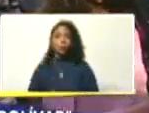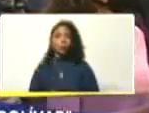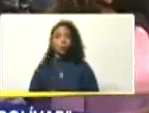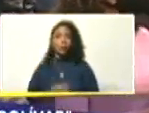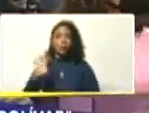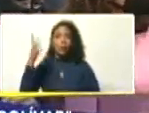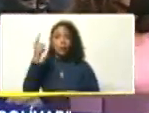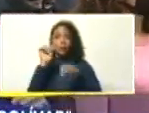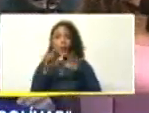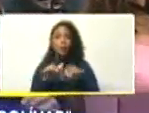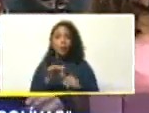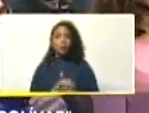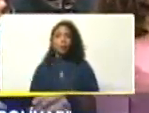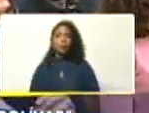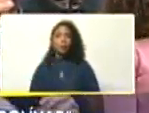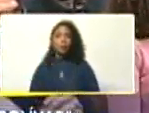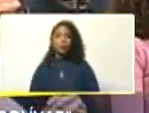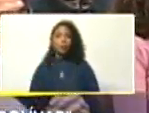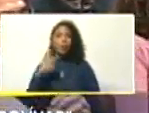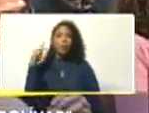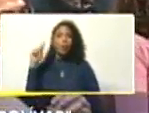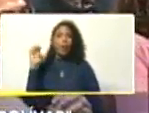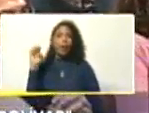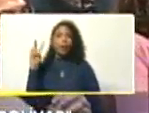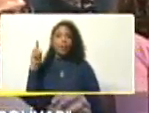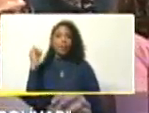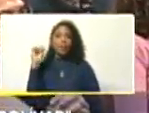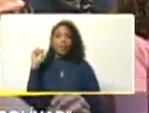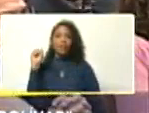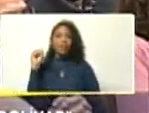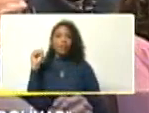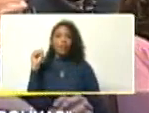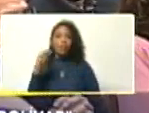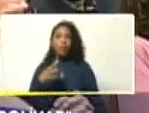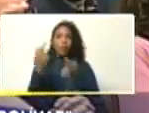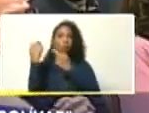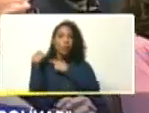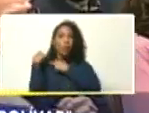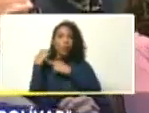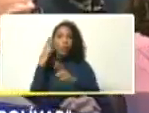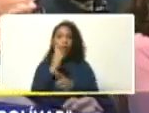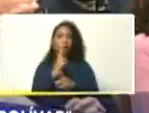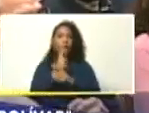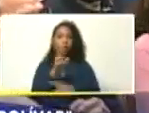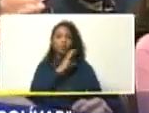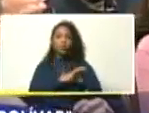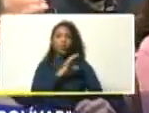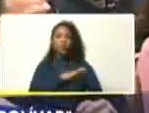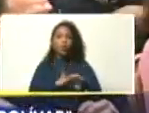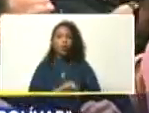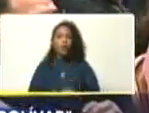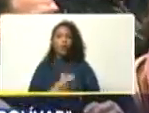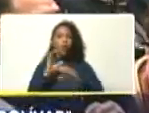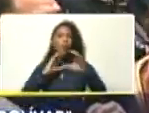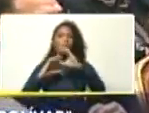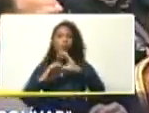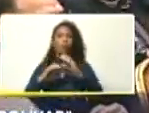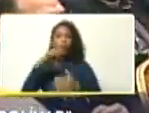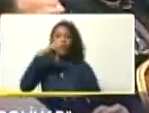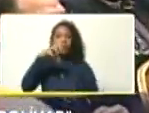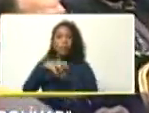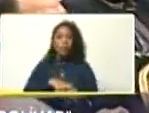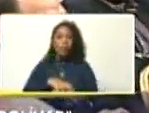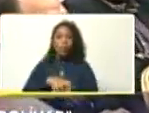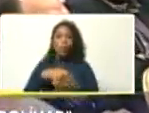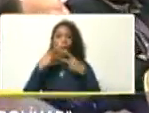tercer secretario, Kevin Anibarro Guerrero, responsable de redes sociales del Viceministerio de Comunicación del Estado